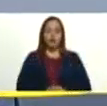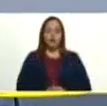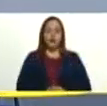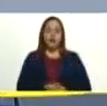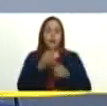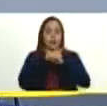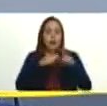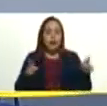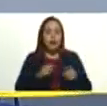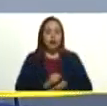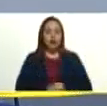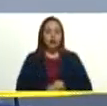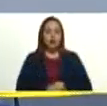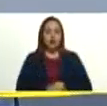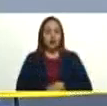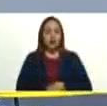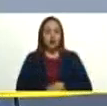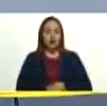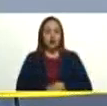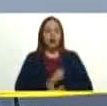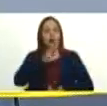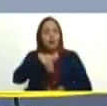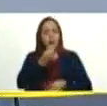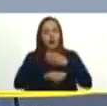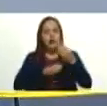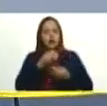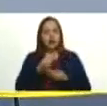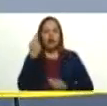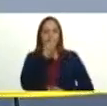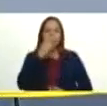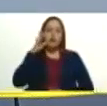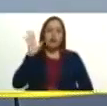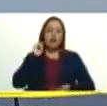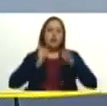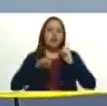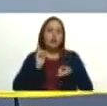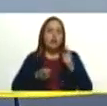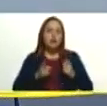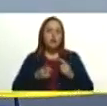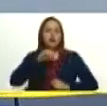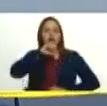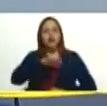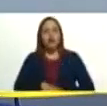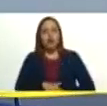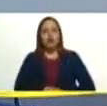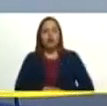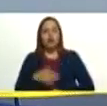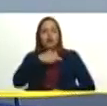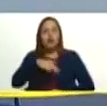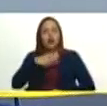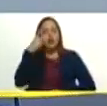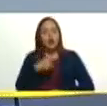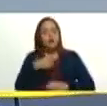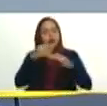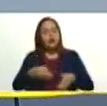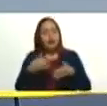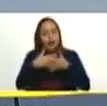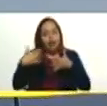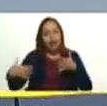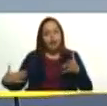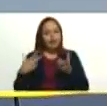hecho de que hagamos un compromiso partiendo de la fiebre de la historia es que siempre vamos a tener que estar cediendo.